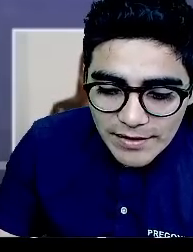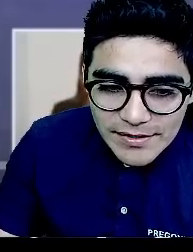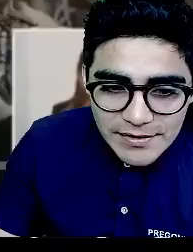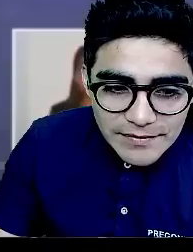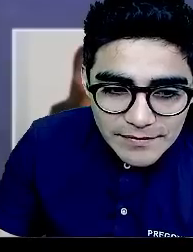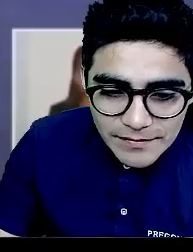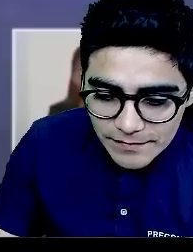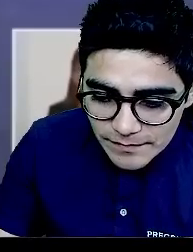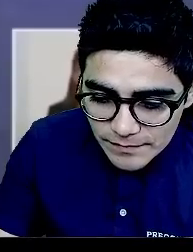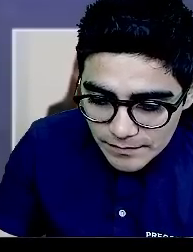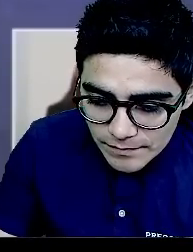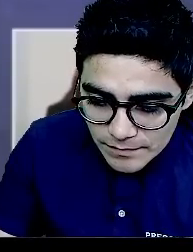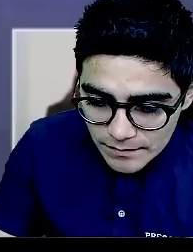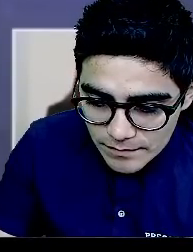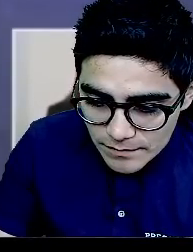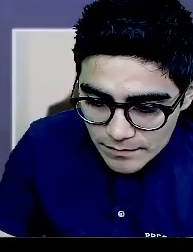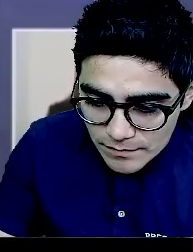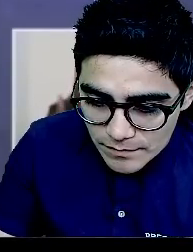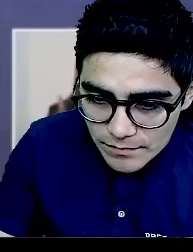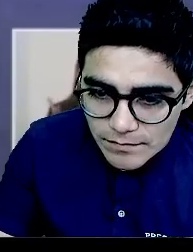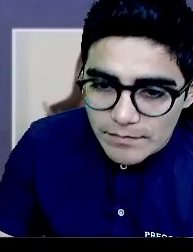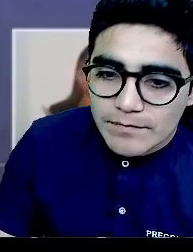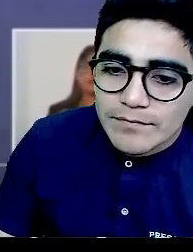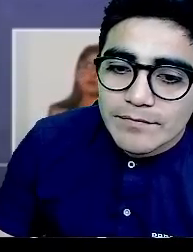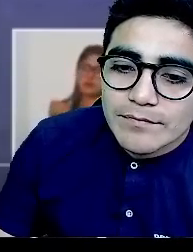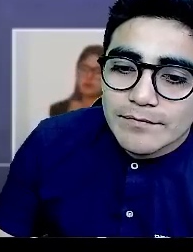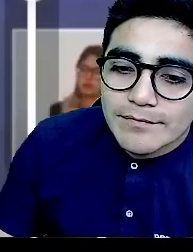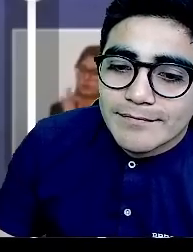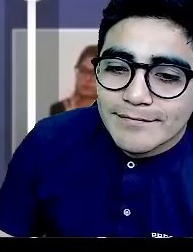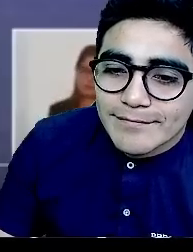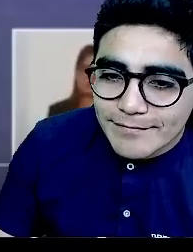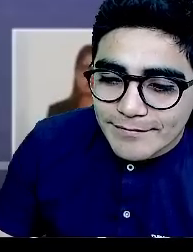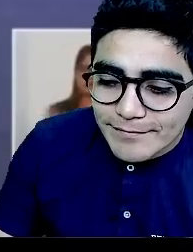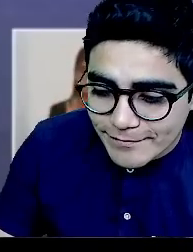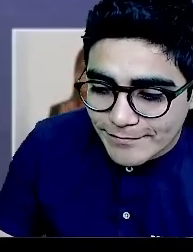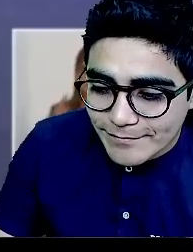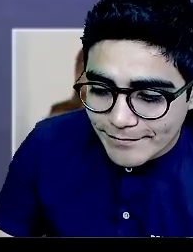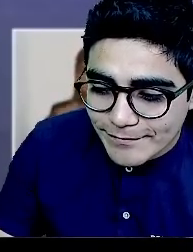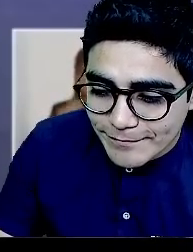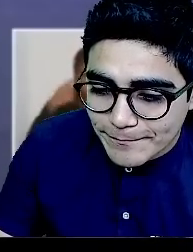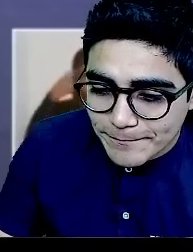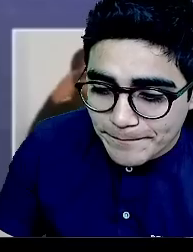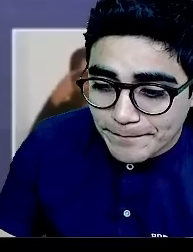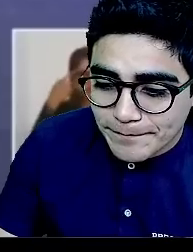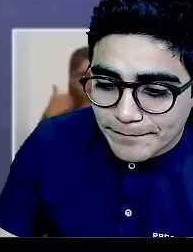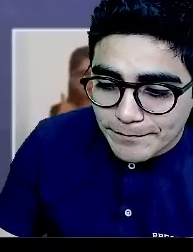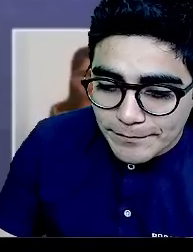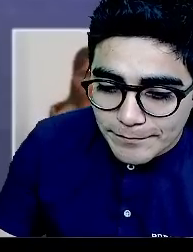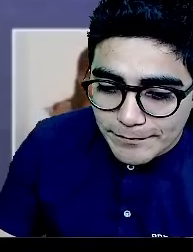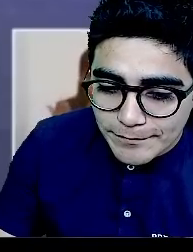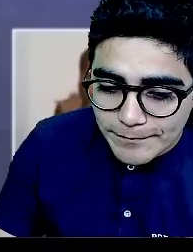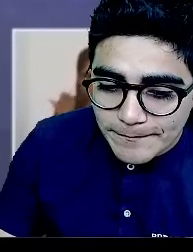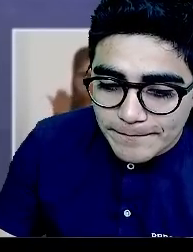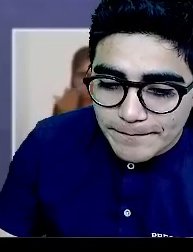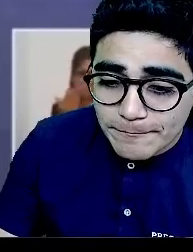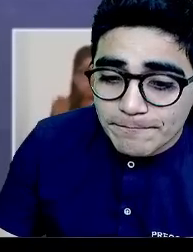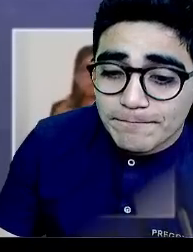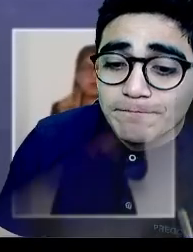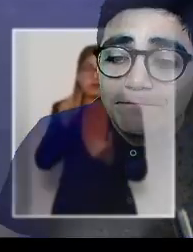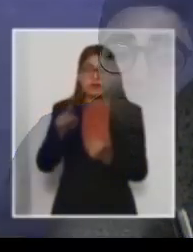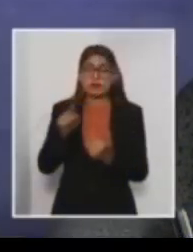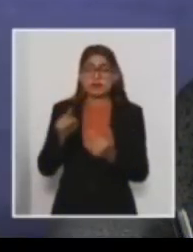Escuchen ustedes. Es muy importante distinguir entre la